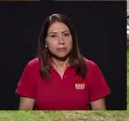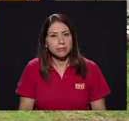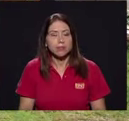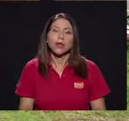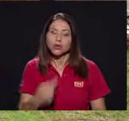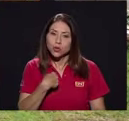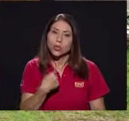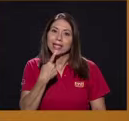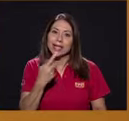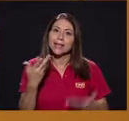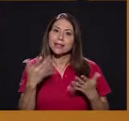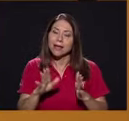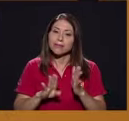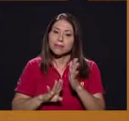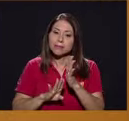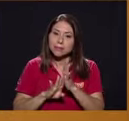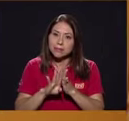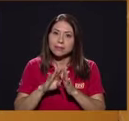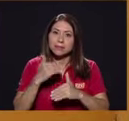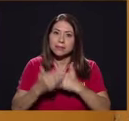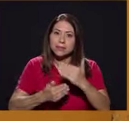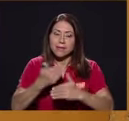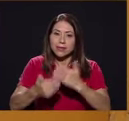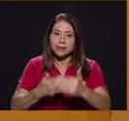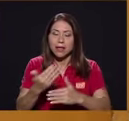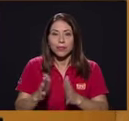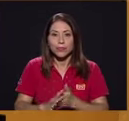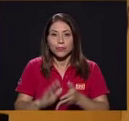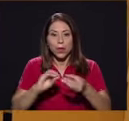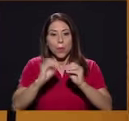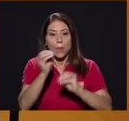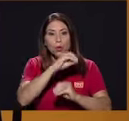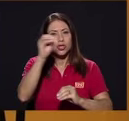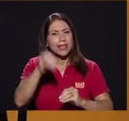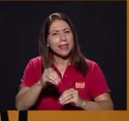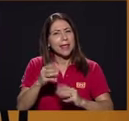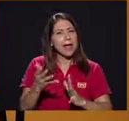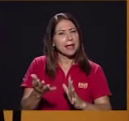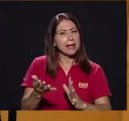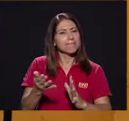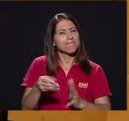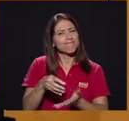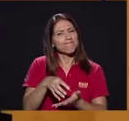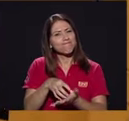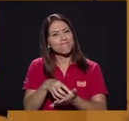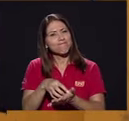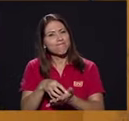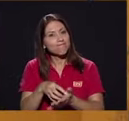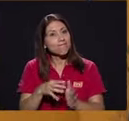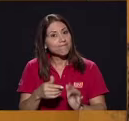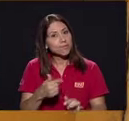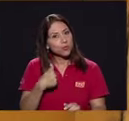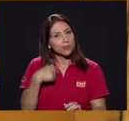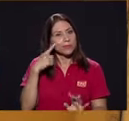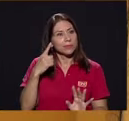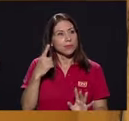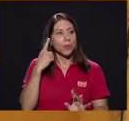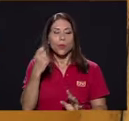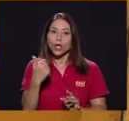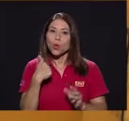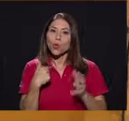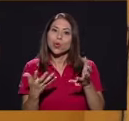que se ha avanzado, el porcentaje pues es cuestionable desde mi punto de vista, porque